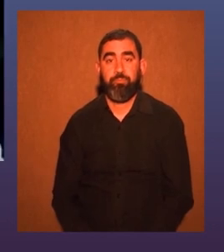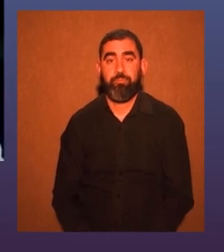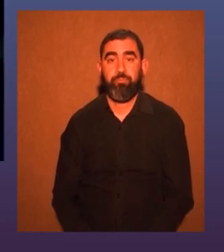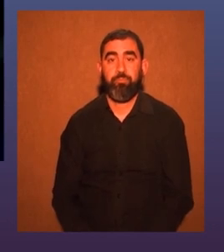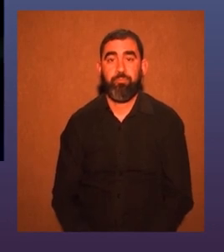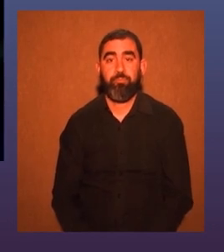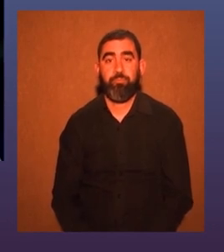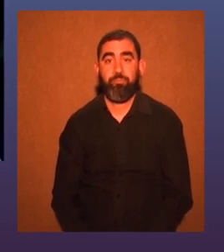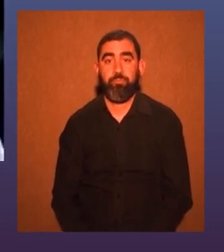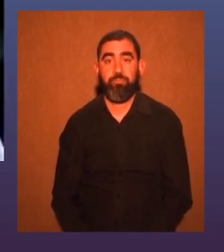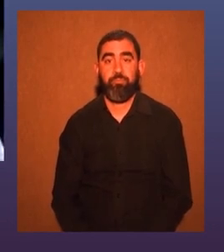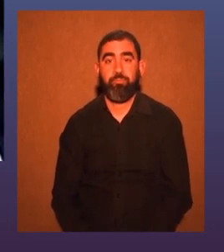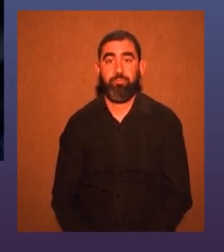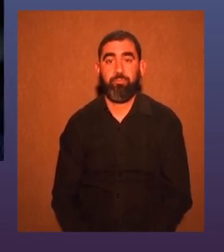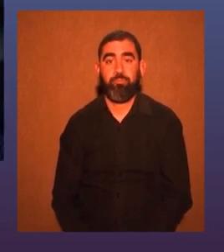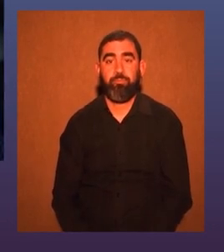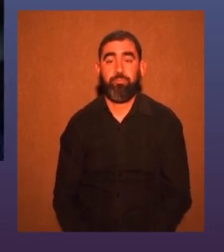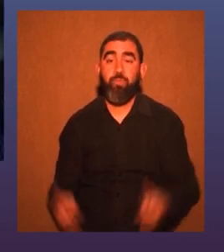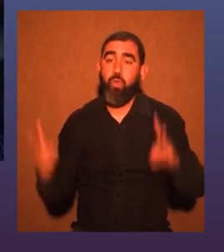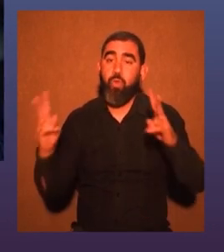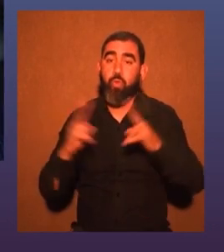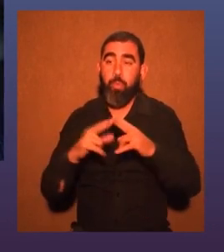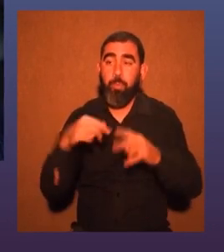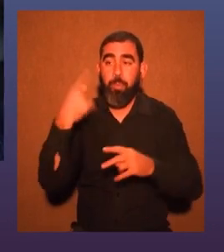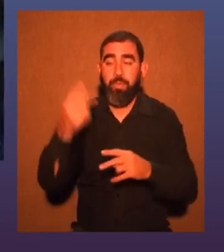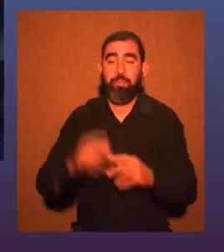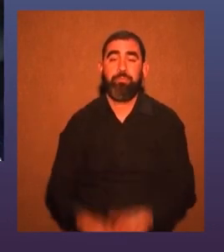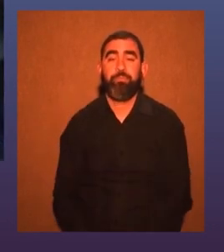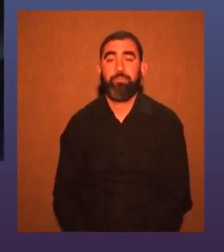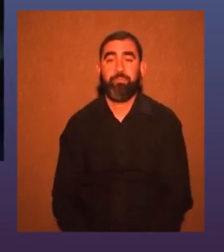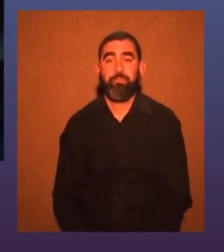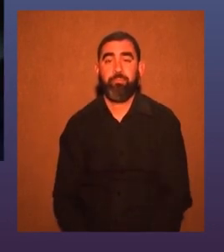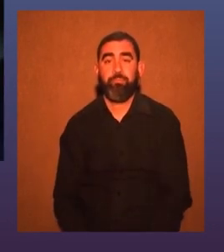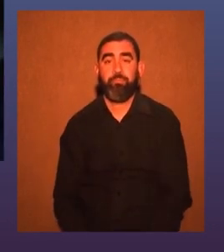gente. Chao. Nos vemos, Marina, mañana.